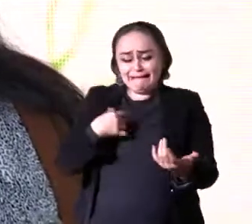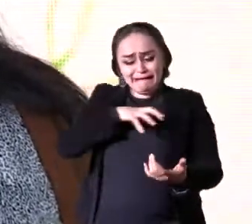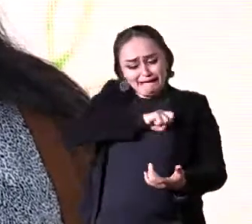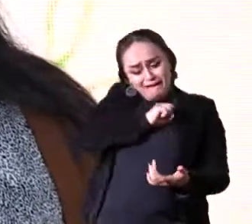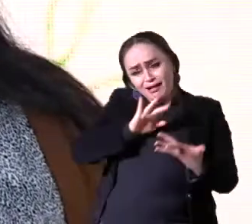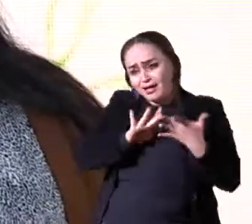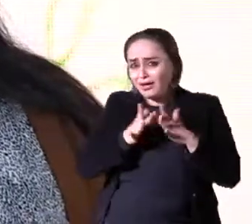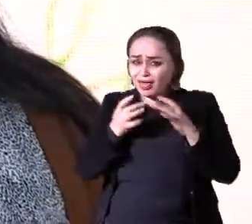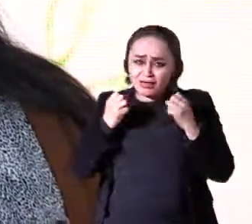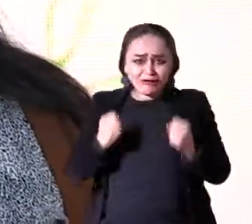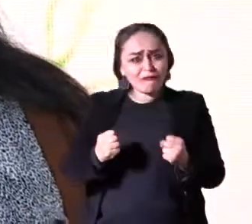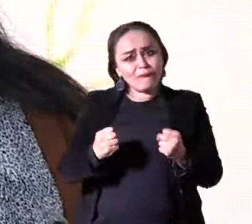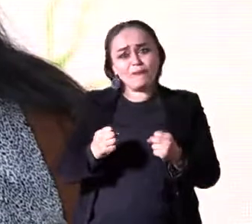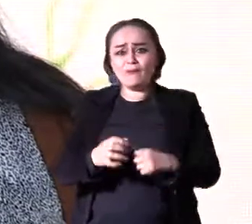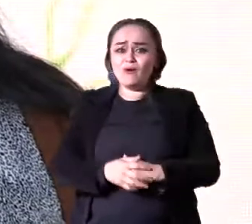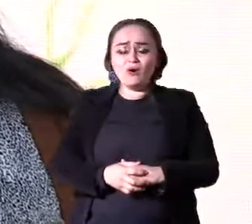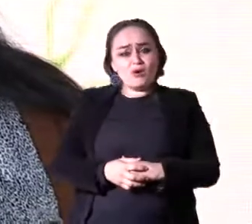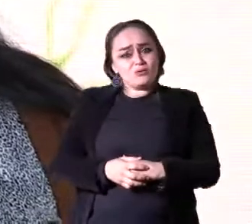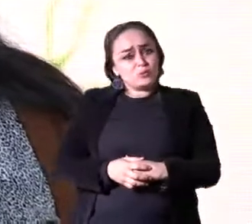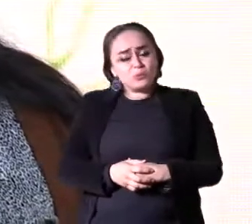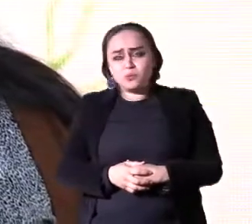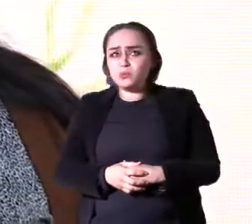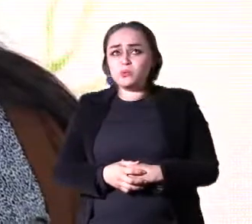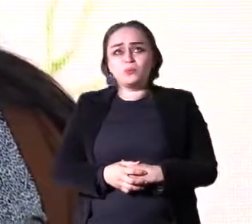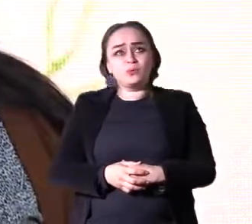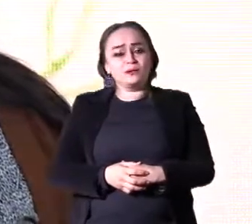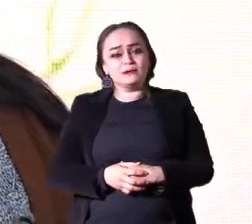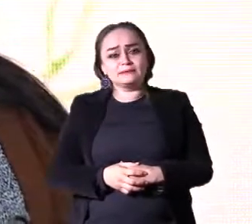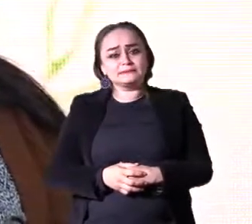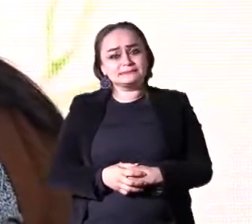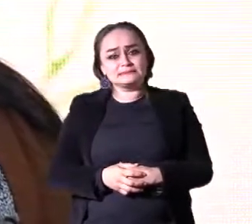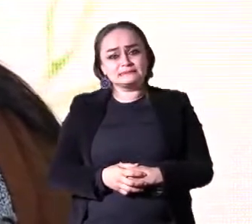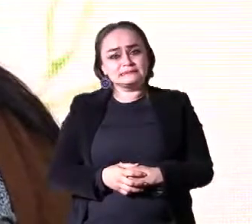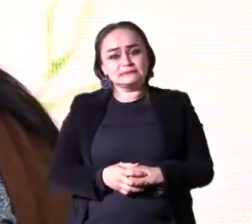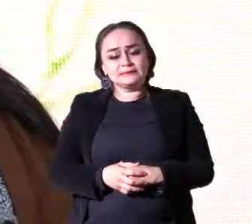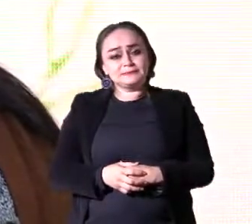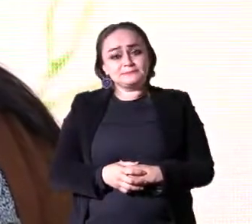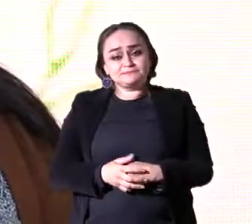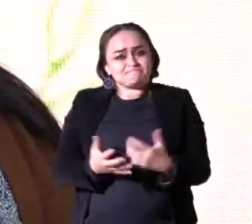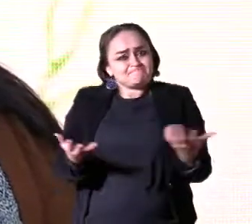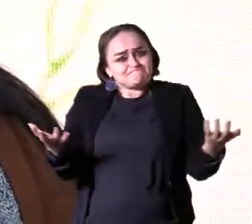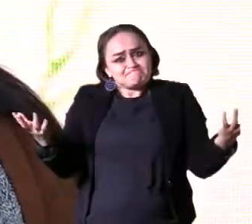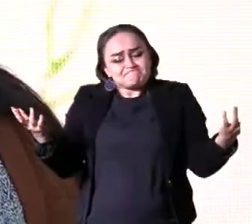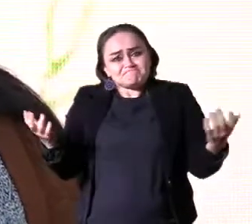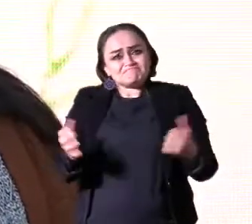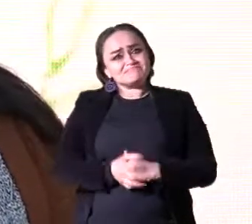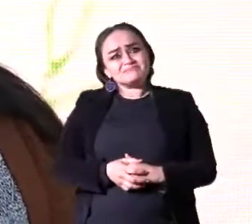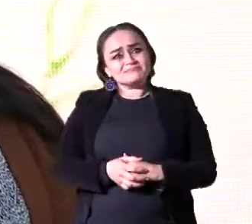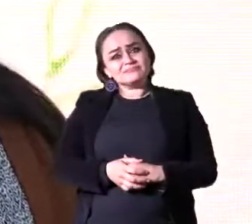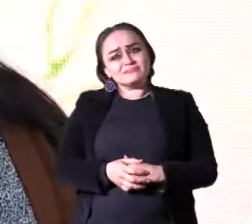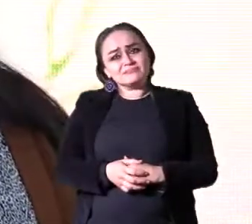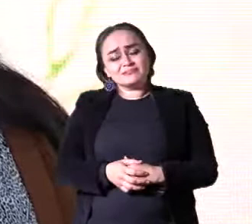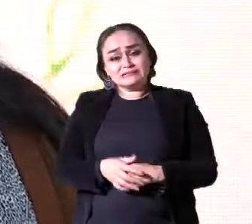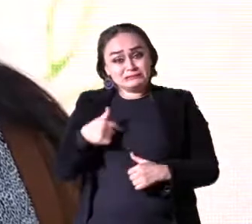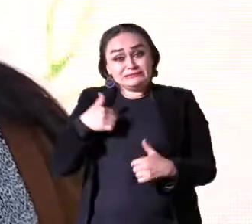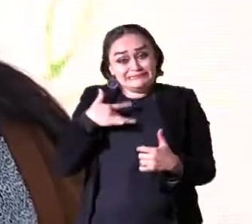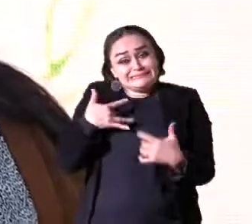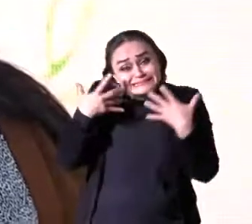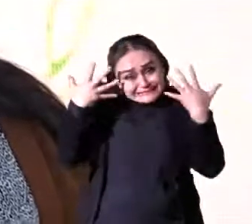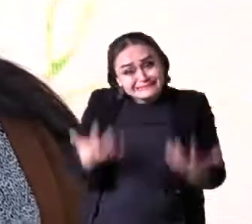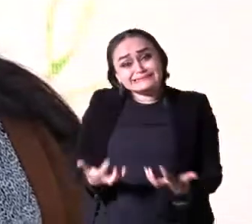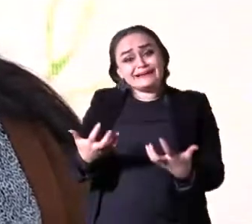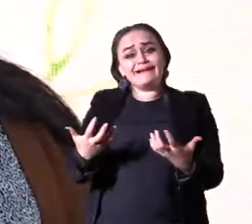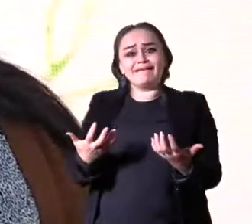solo principales nuestro principal deseo es